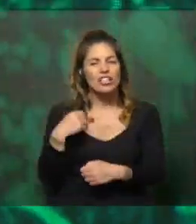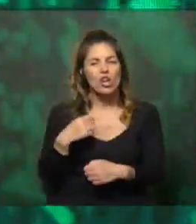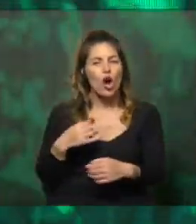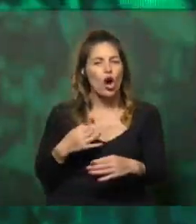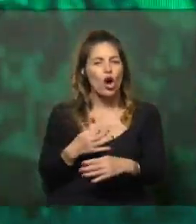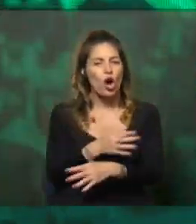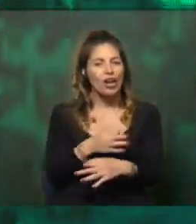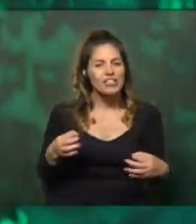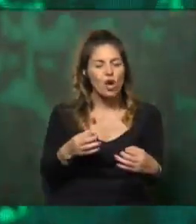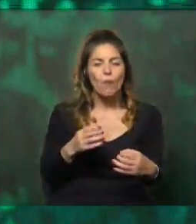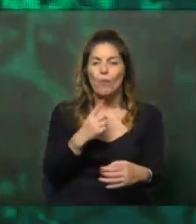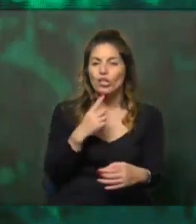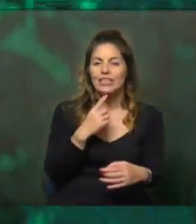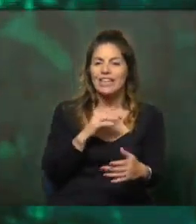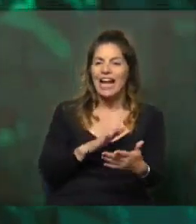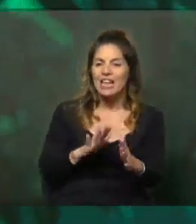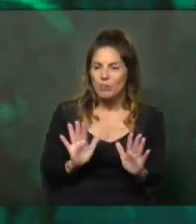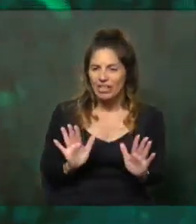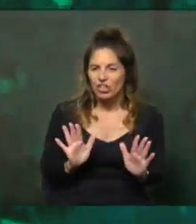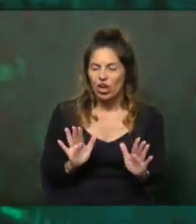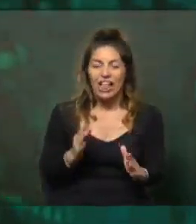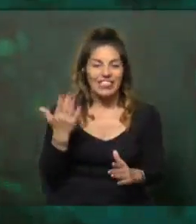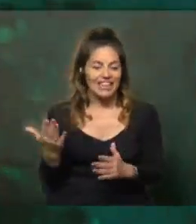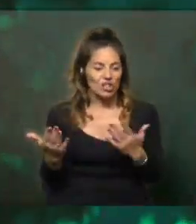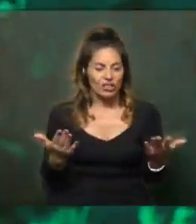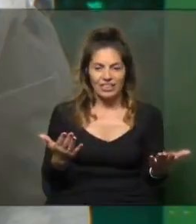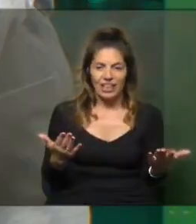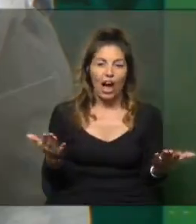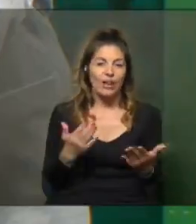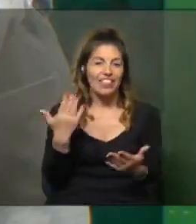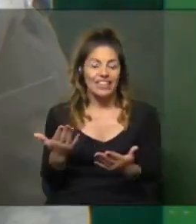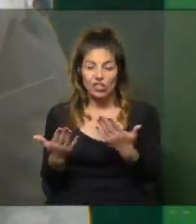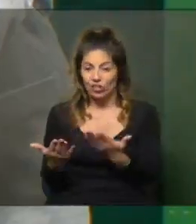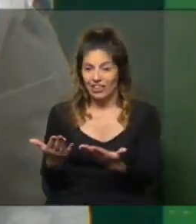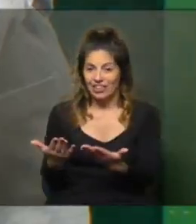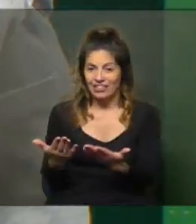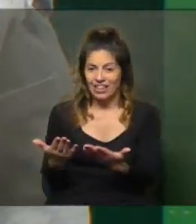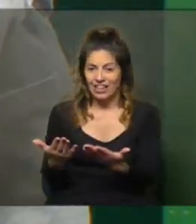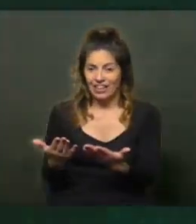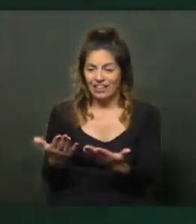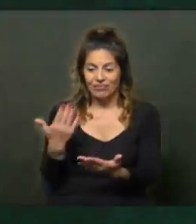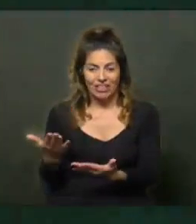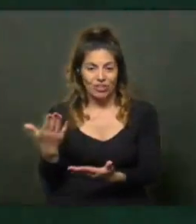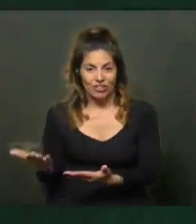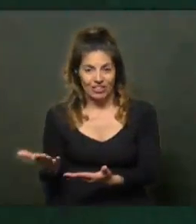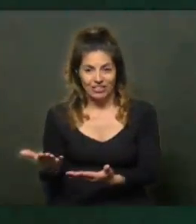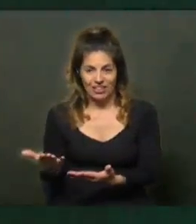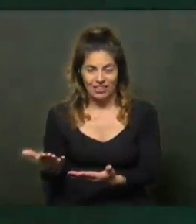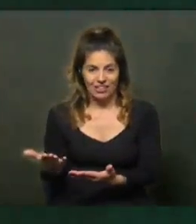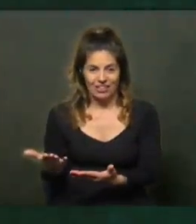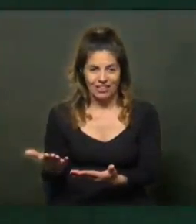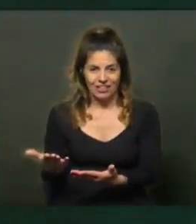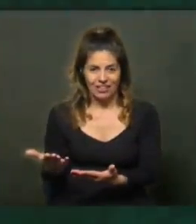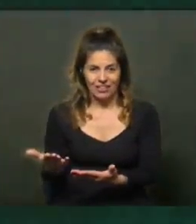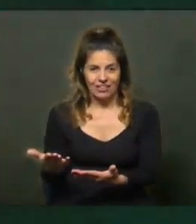política estaba en el medio del tapete no que era la derecha contra la izquierda ahora es la derecha contra la derecha en el marco de la corrección